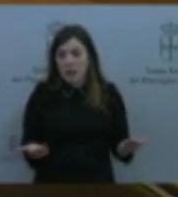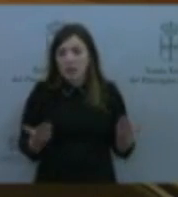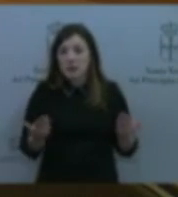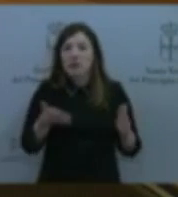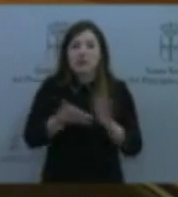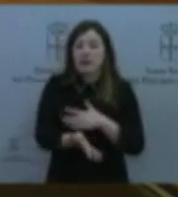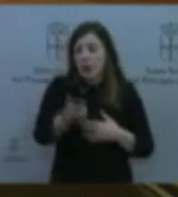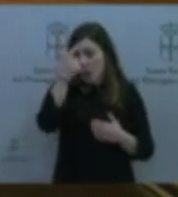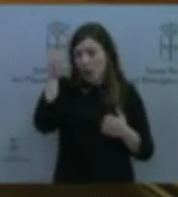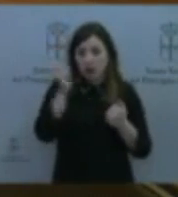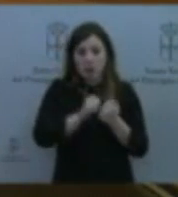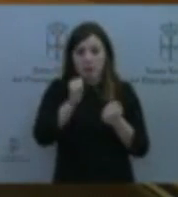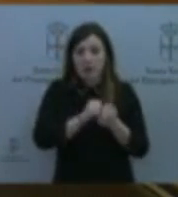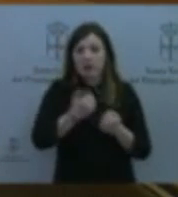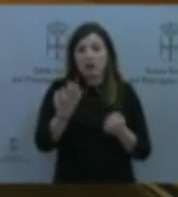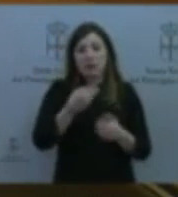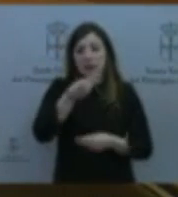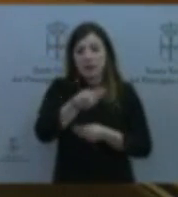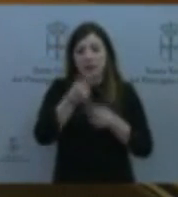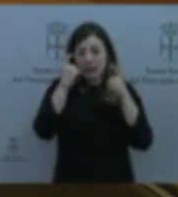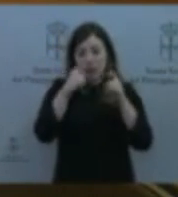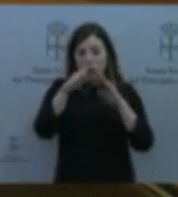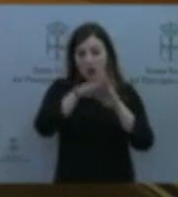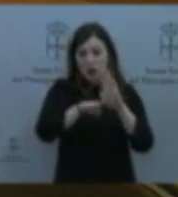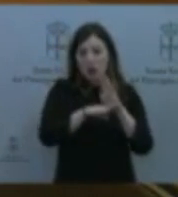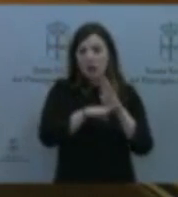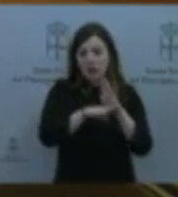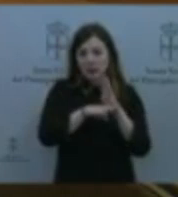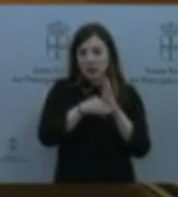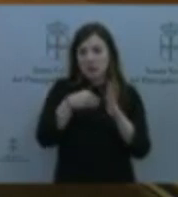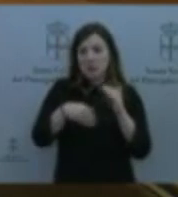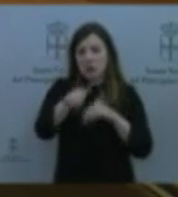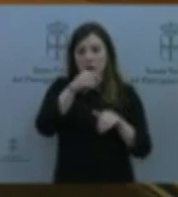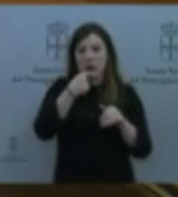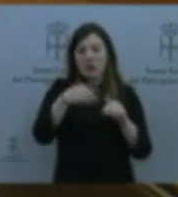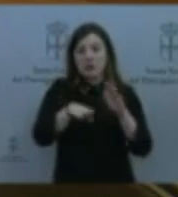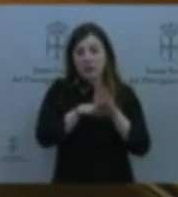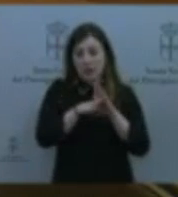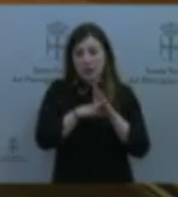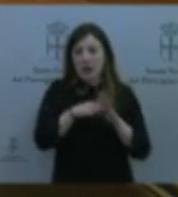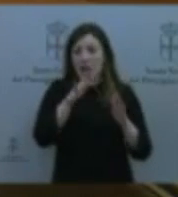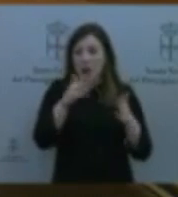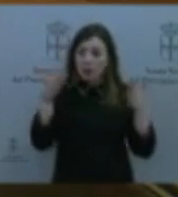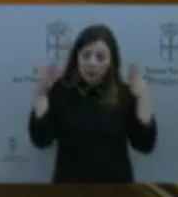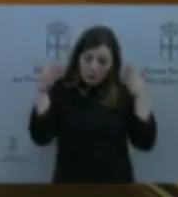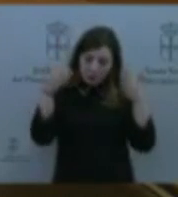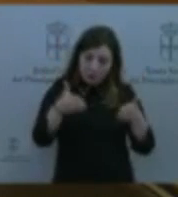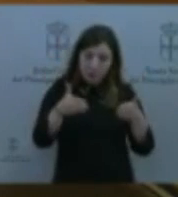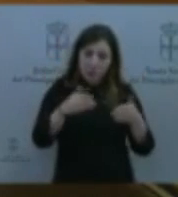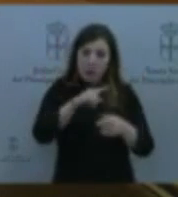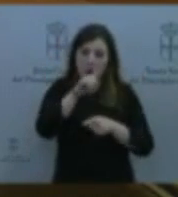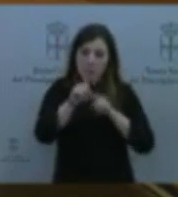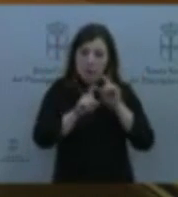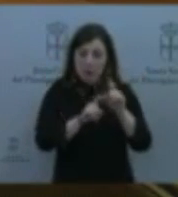las condiciones que ponen en la convocatoria. Bien, ahora centrándome en la pregunta y para que entienda lo que estamos preguntando